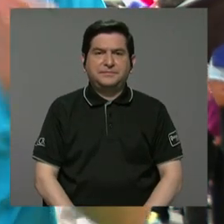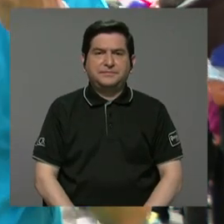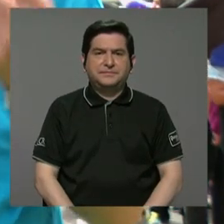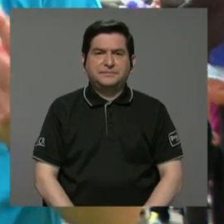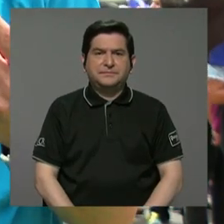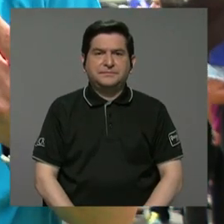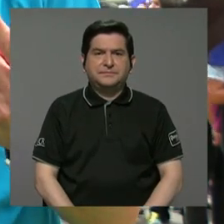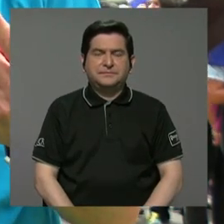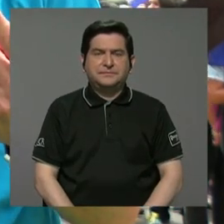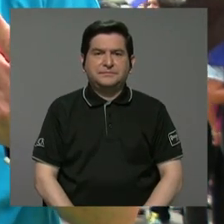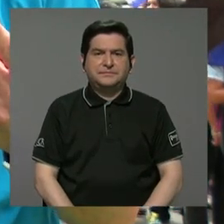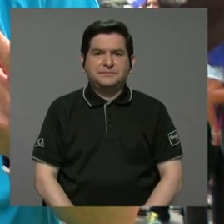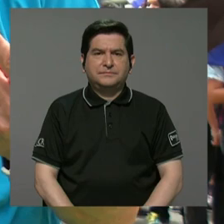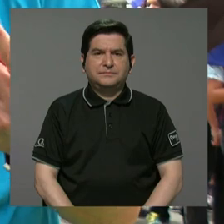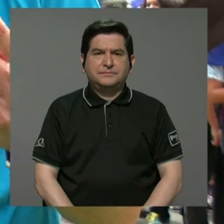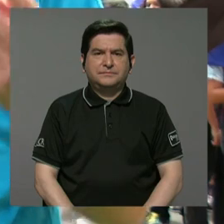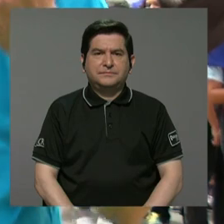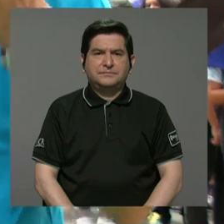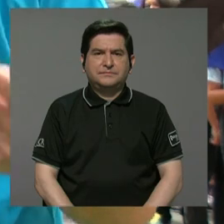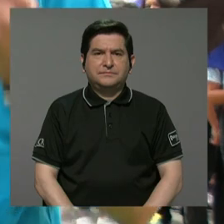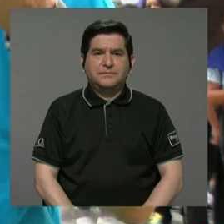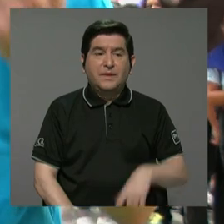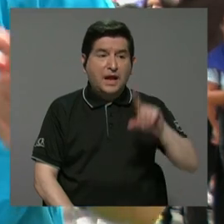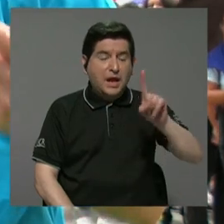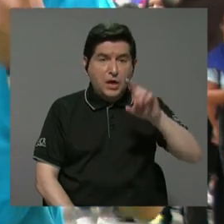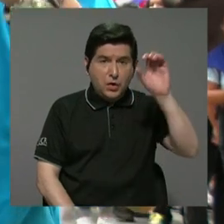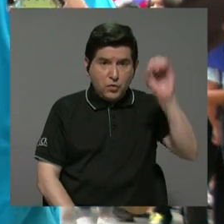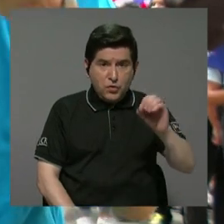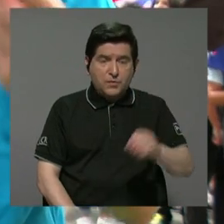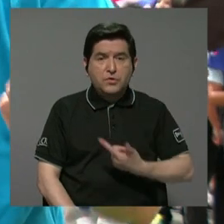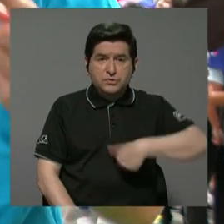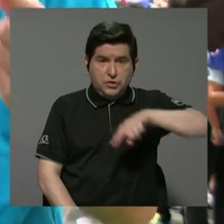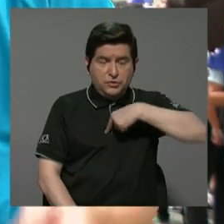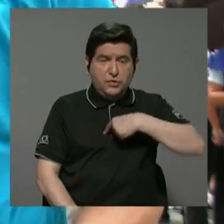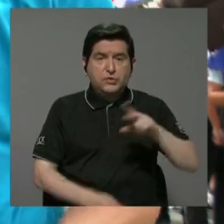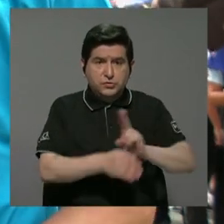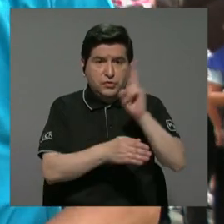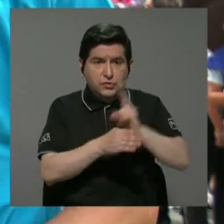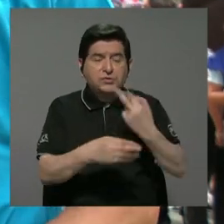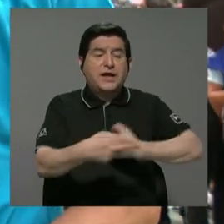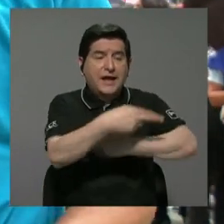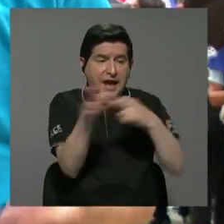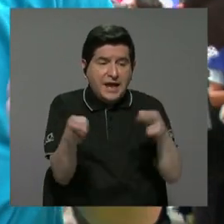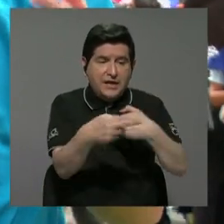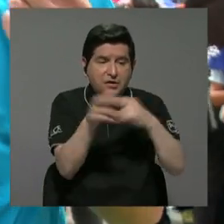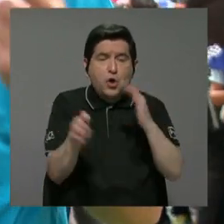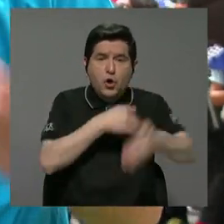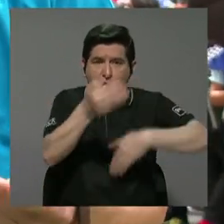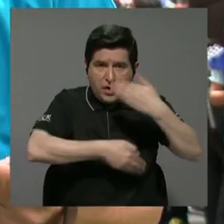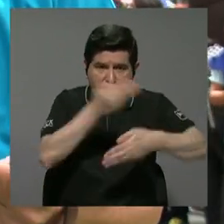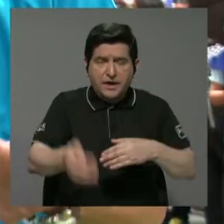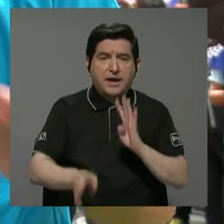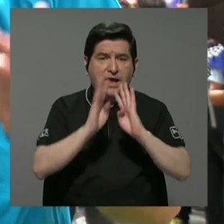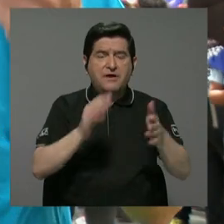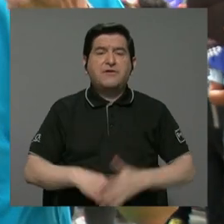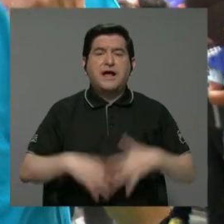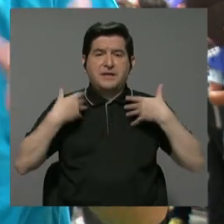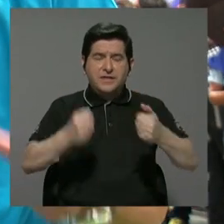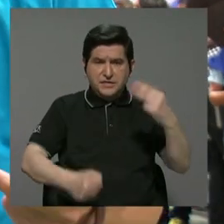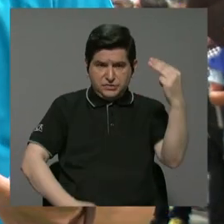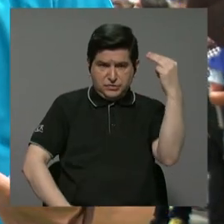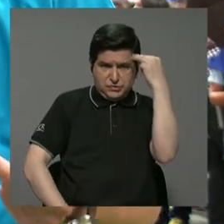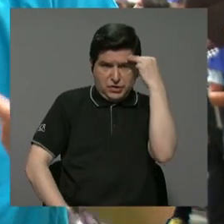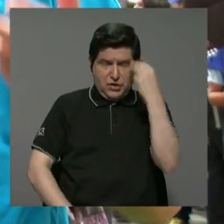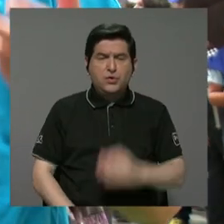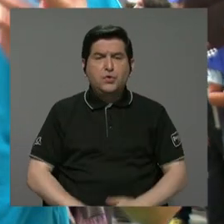El 1% lo vamos a dedicar a la regionalización. Hemos hablado de la salud mental, hemos